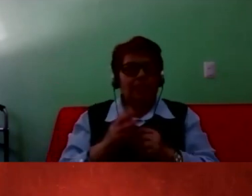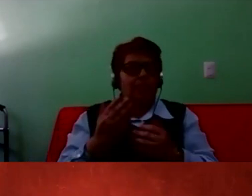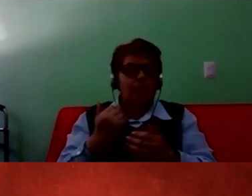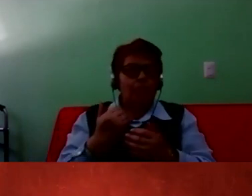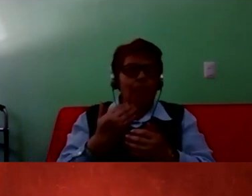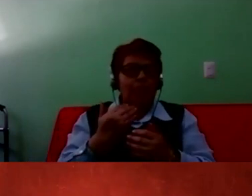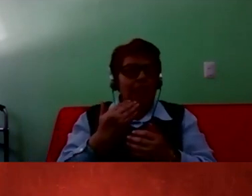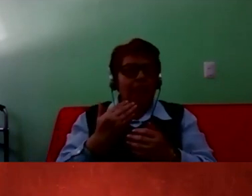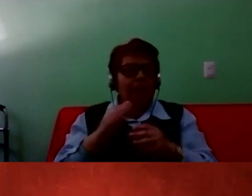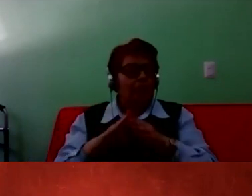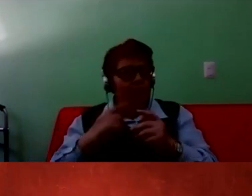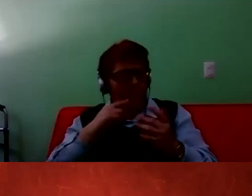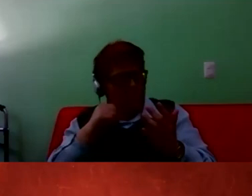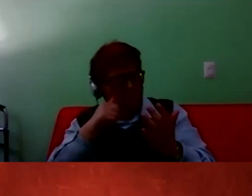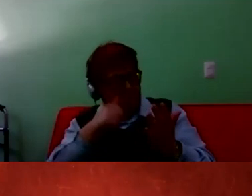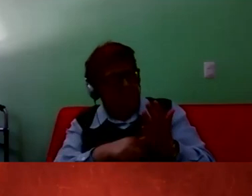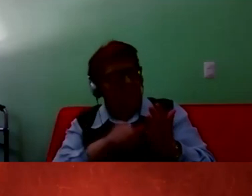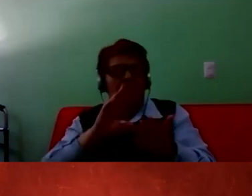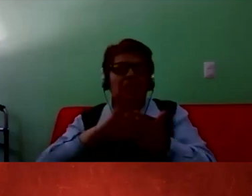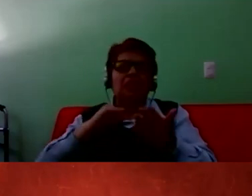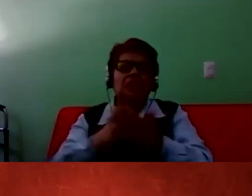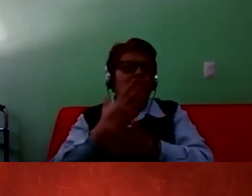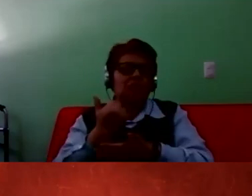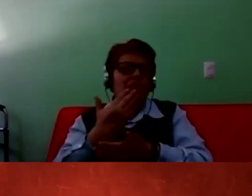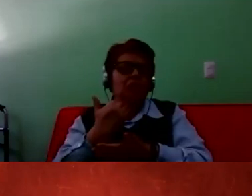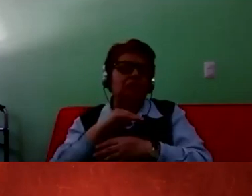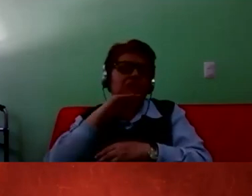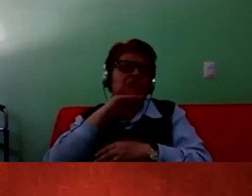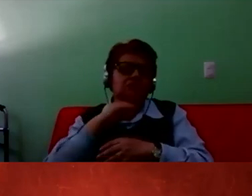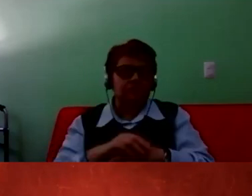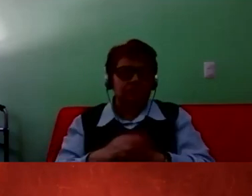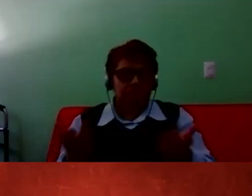están considerados en el dictamen. ¿Es cuánto?